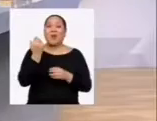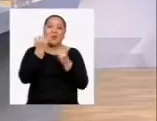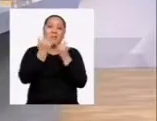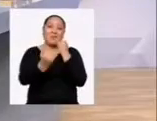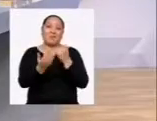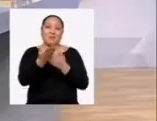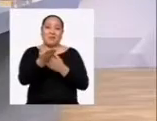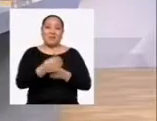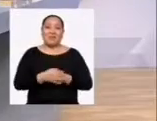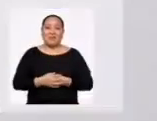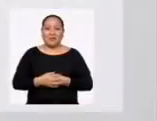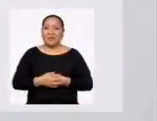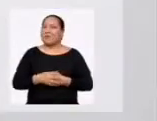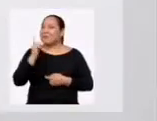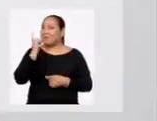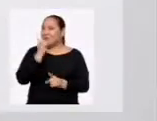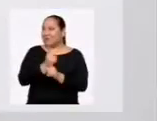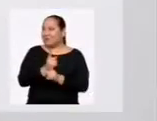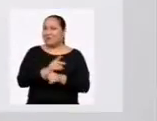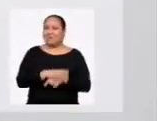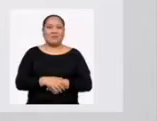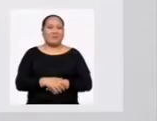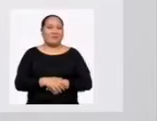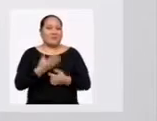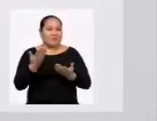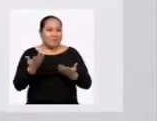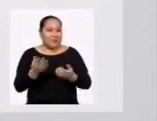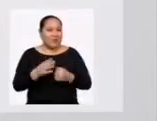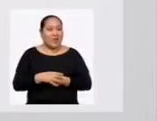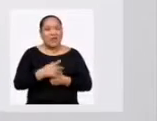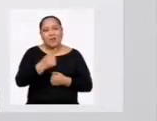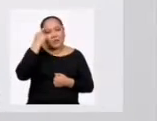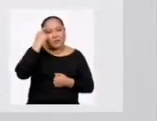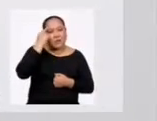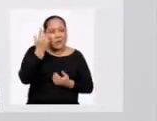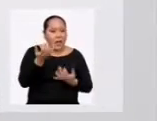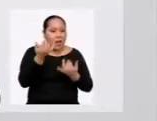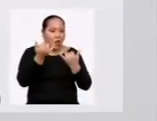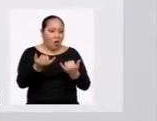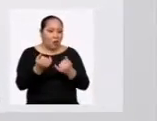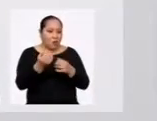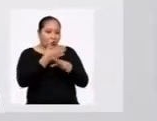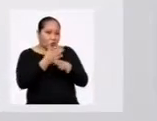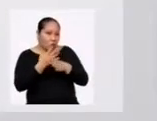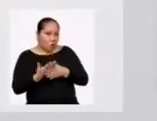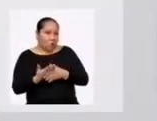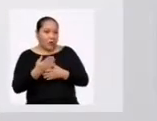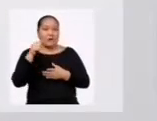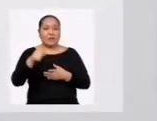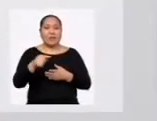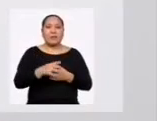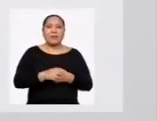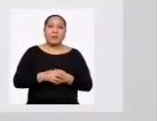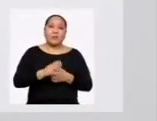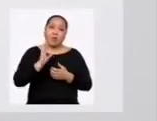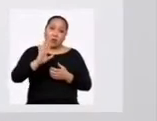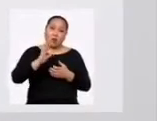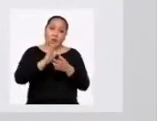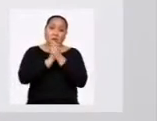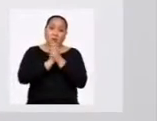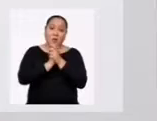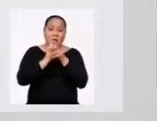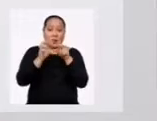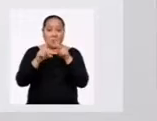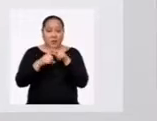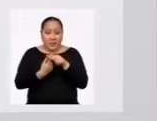final. Esa es. Entonces, ¿qué te parece si ahora nos compartes el texto de tu amigo y empezamos a trabajar